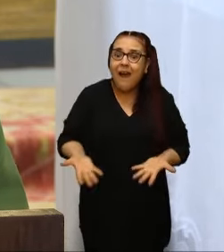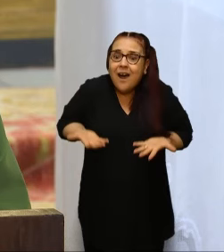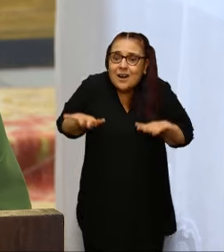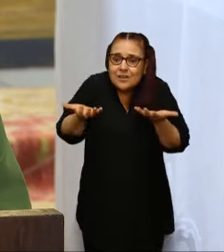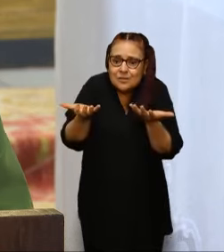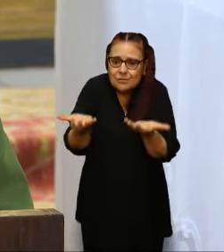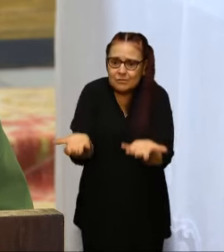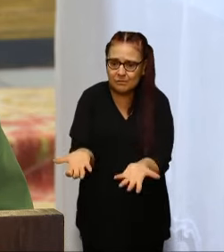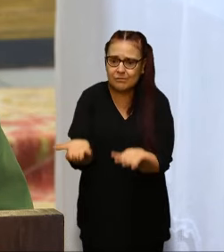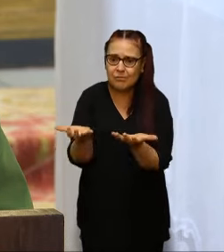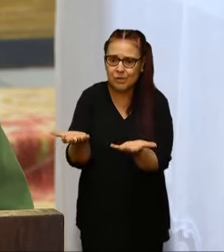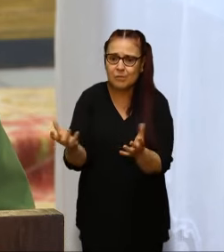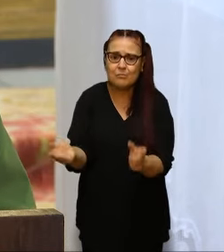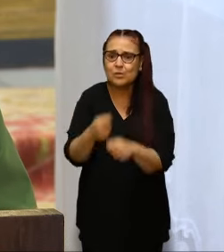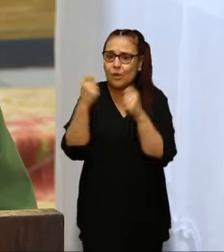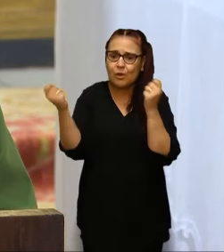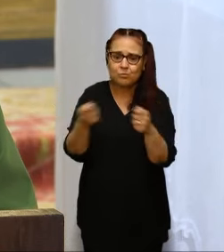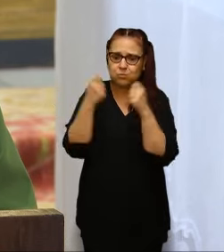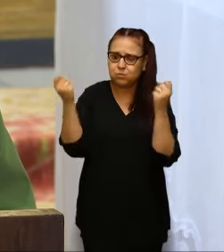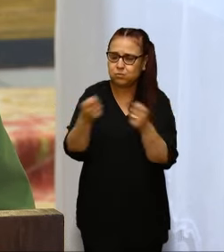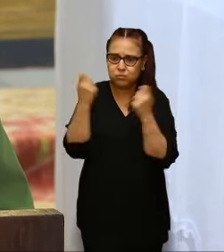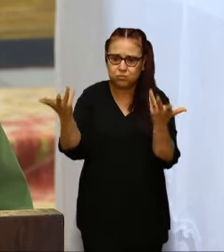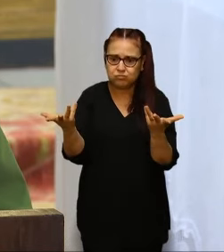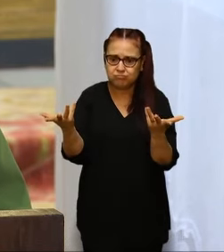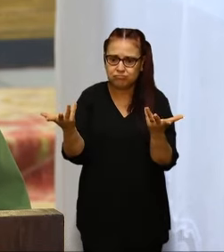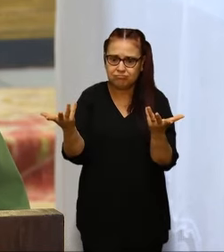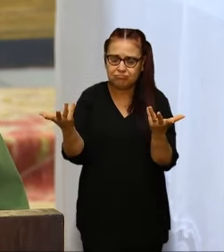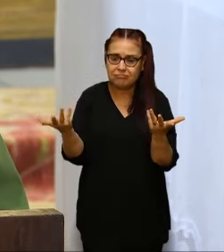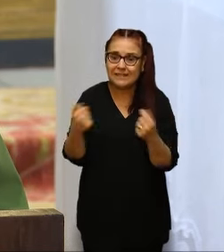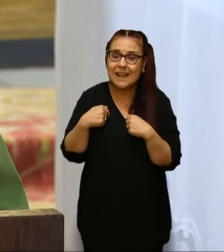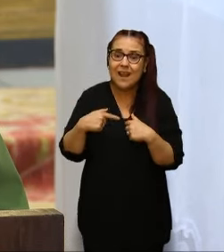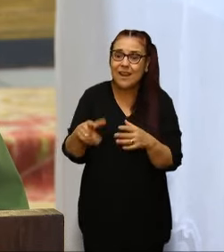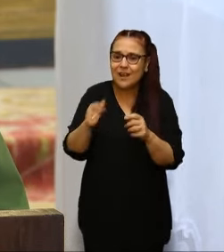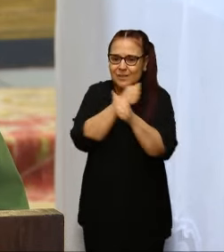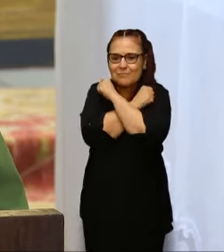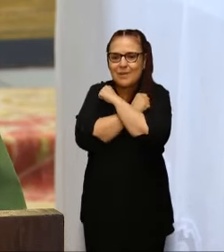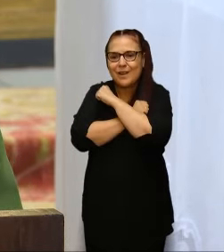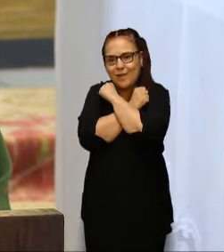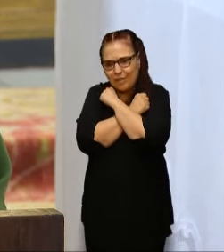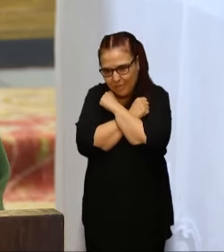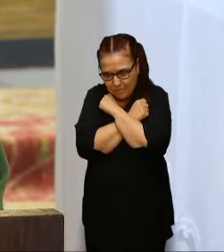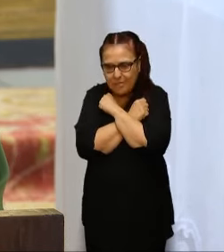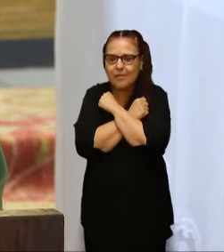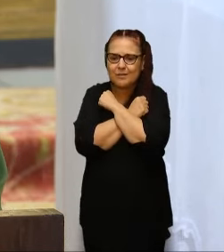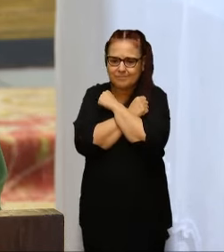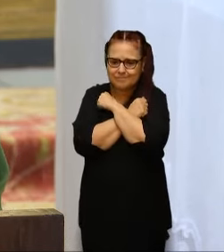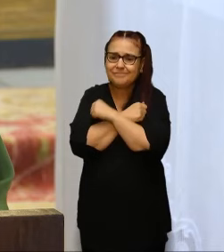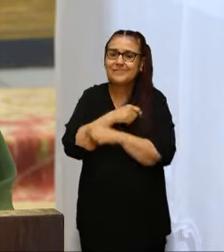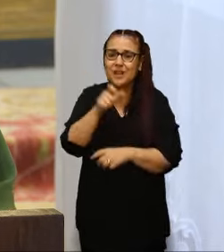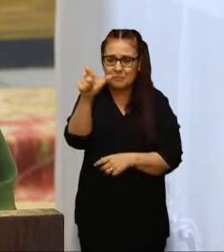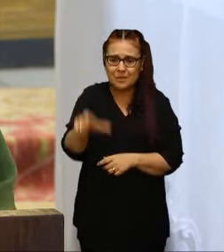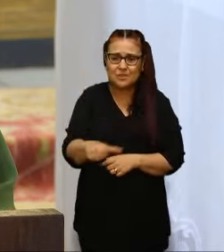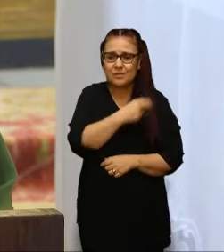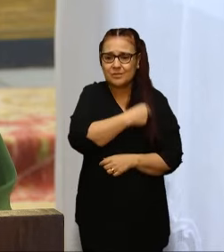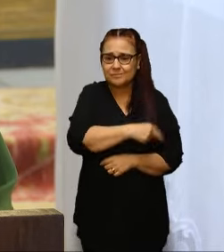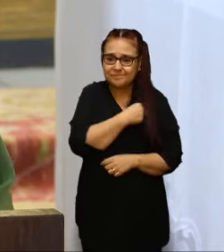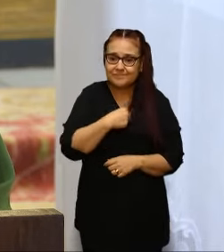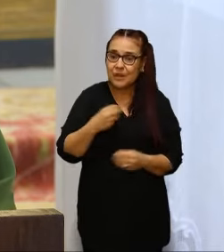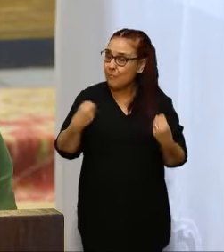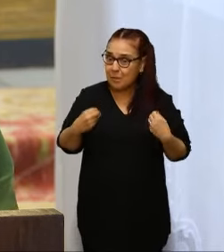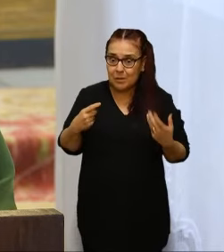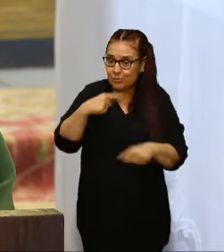ayudemos, proclamemos tantas manifestaciones de la esperanza que tenemos los cristianos porque la vivimos a